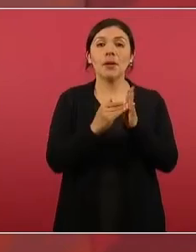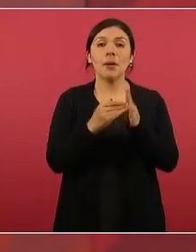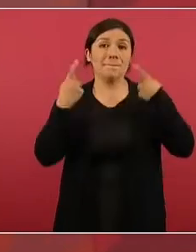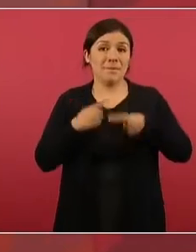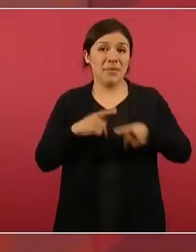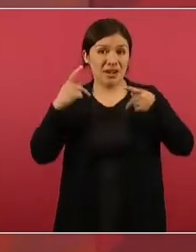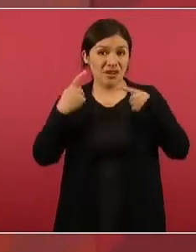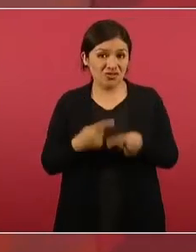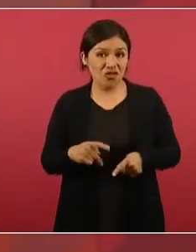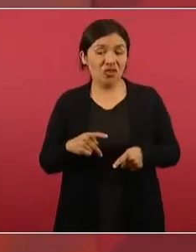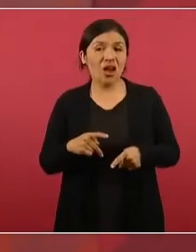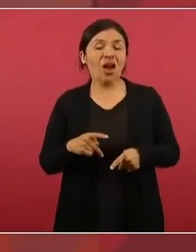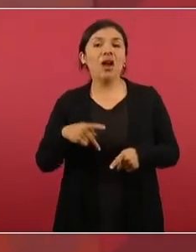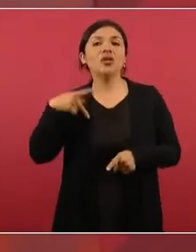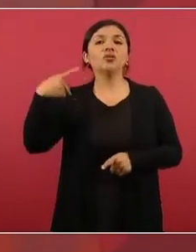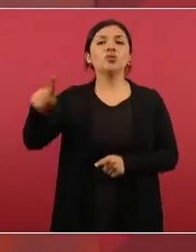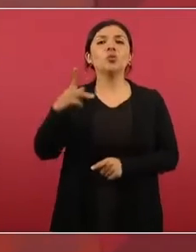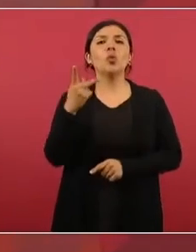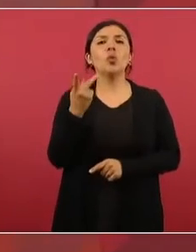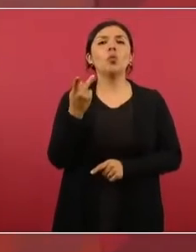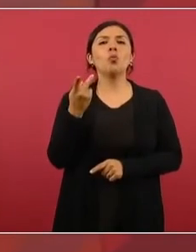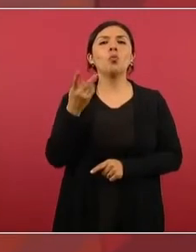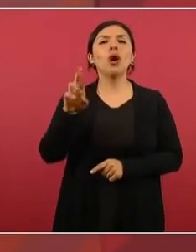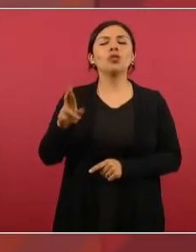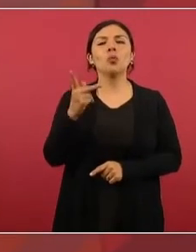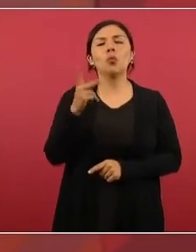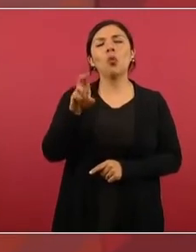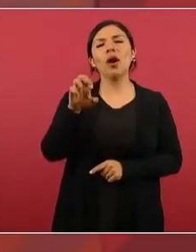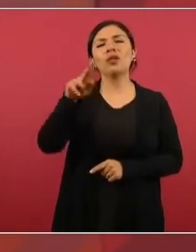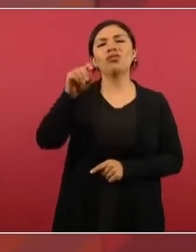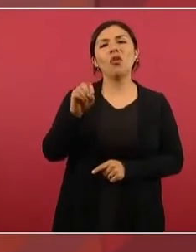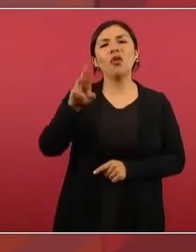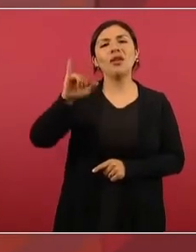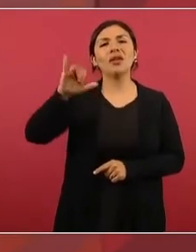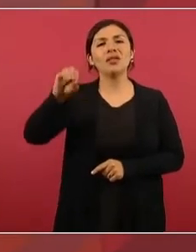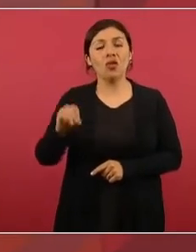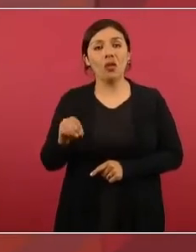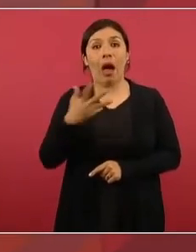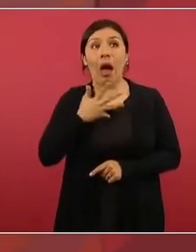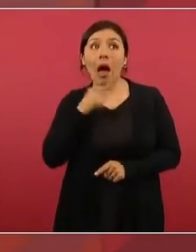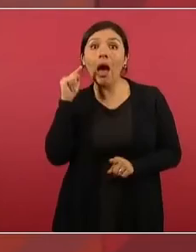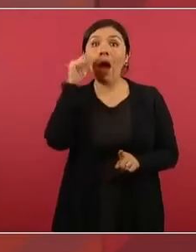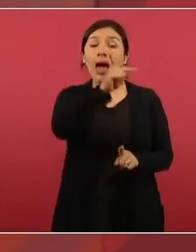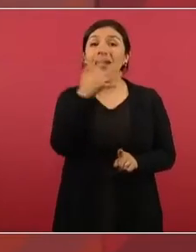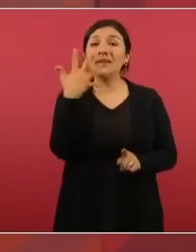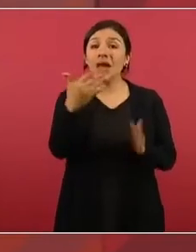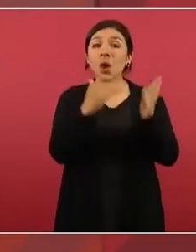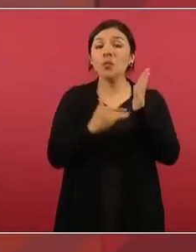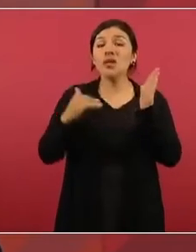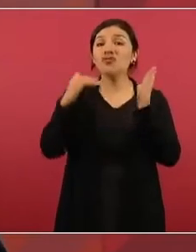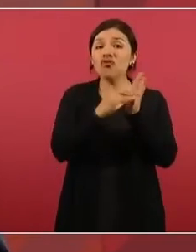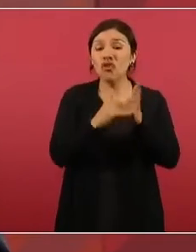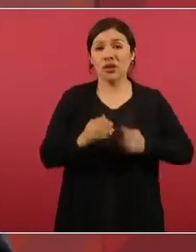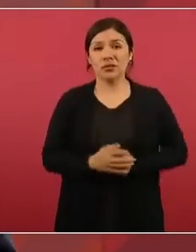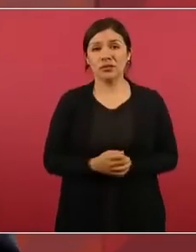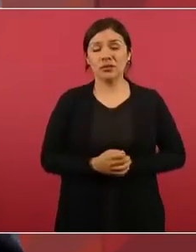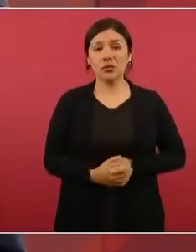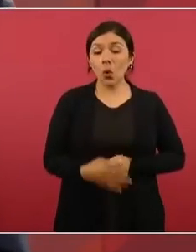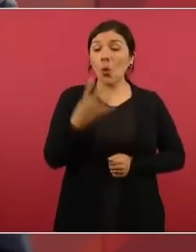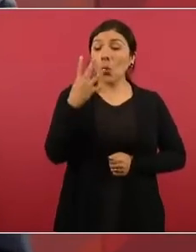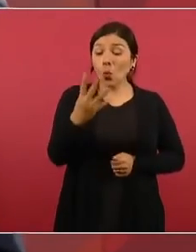hermanos puertorriqueños, 5 millones, 4